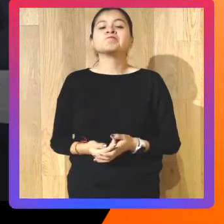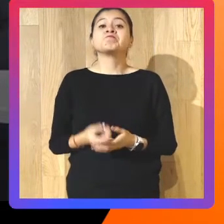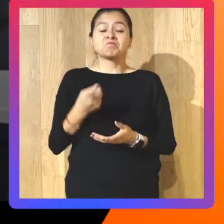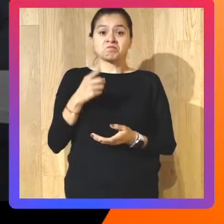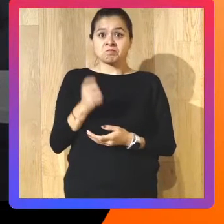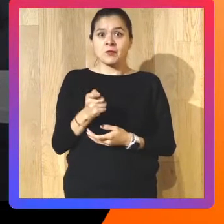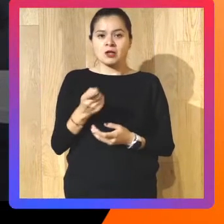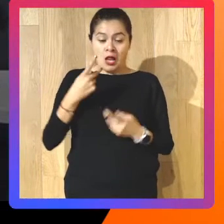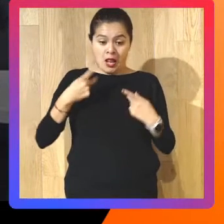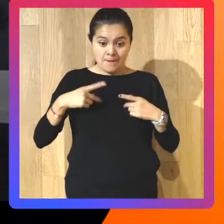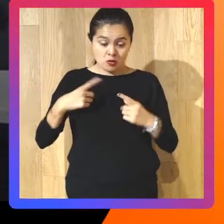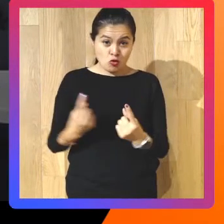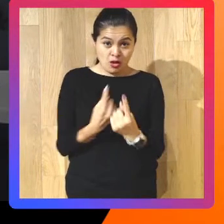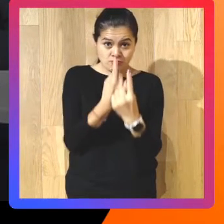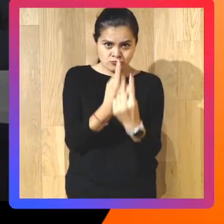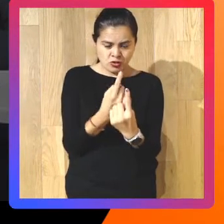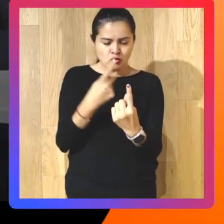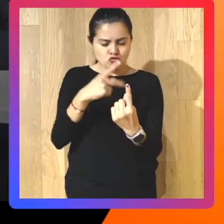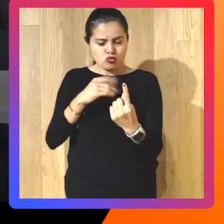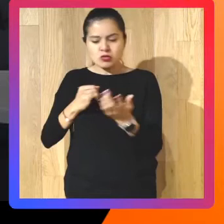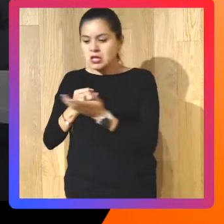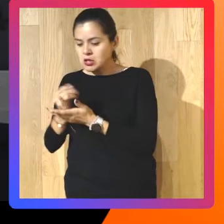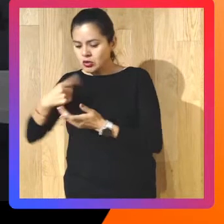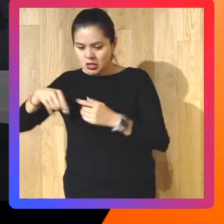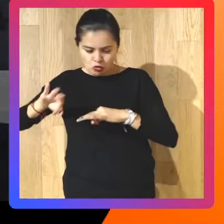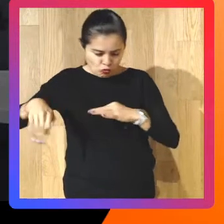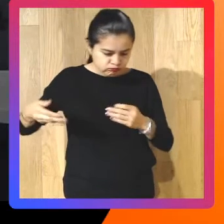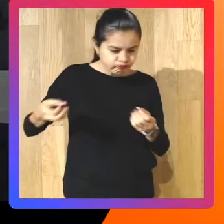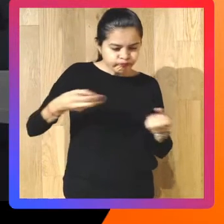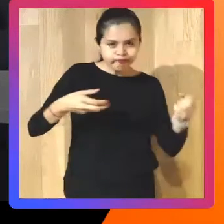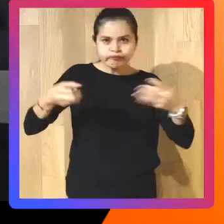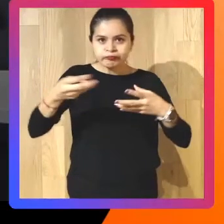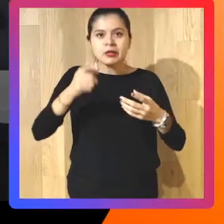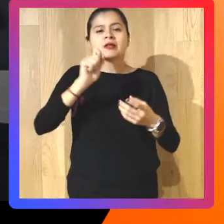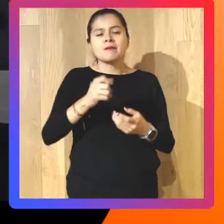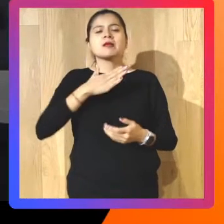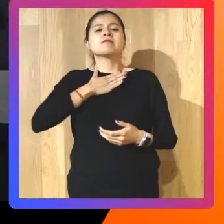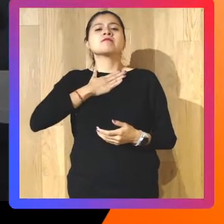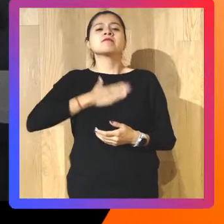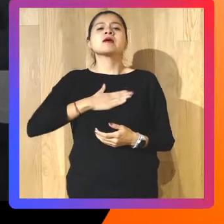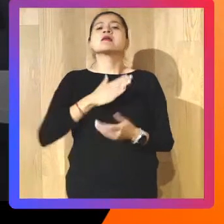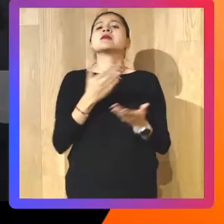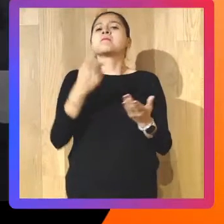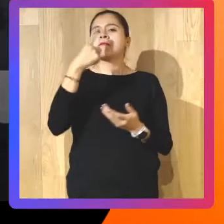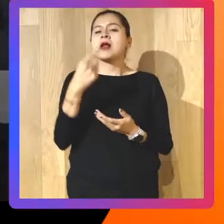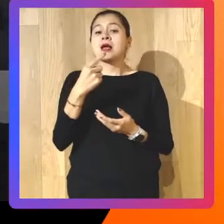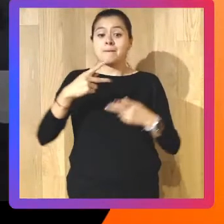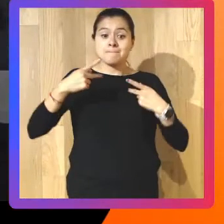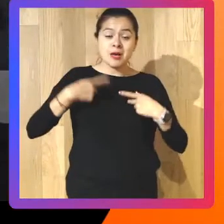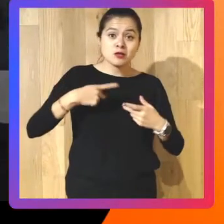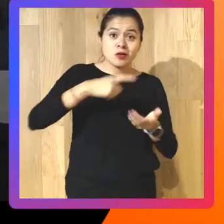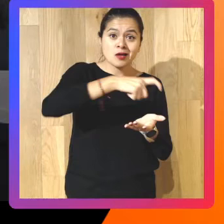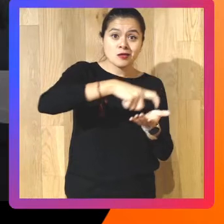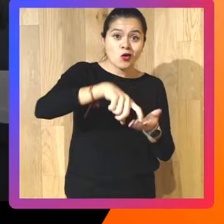situar a la persona en el centro de las decisiones también implica considerar el bienestar de los consumidores.